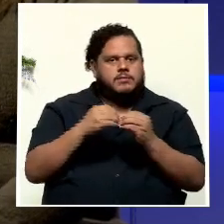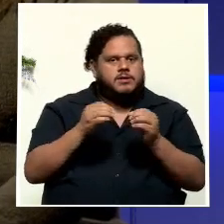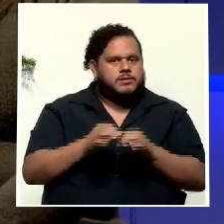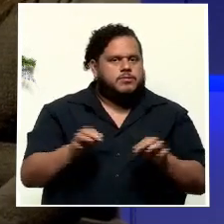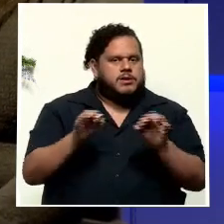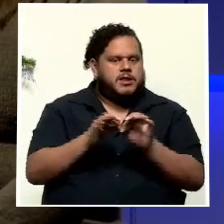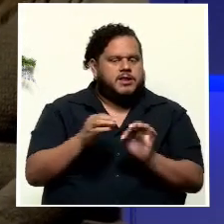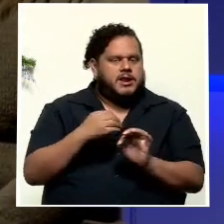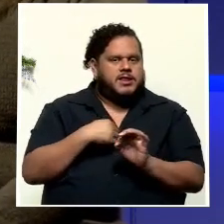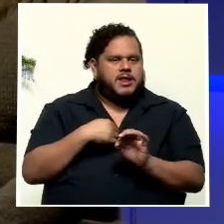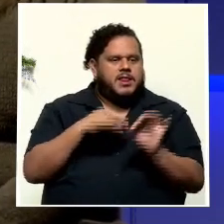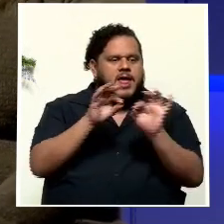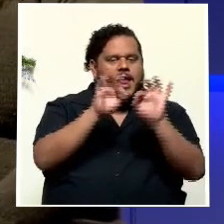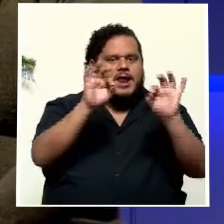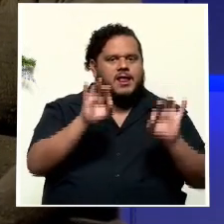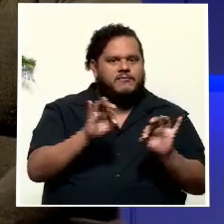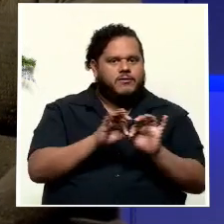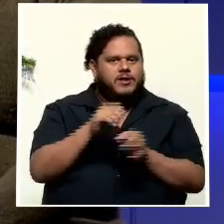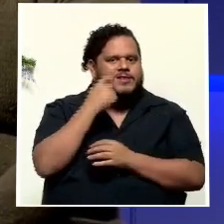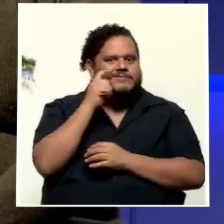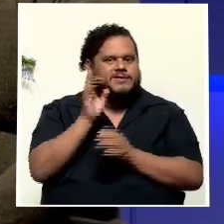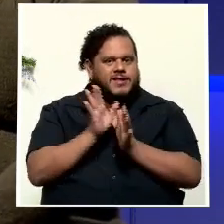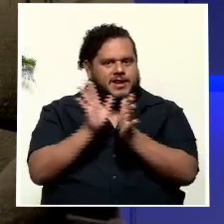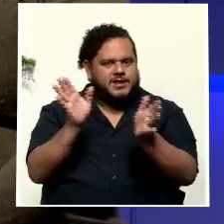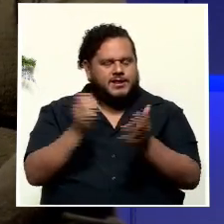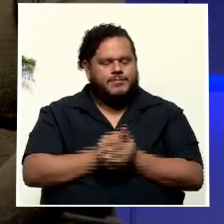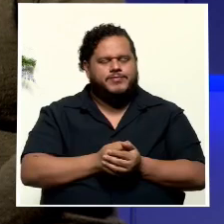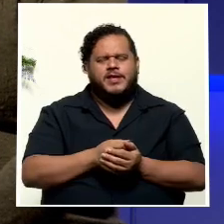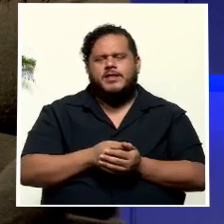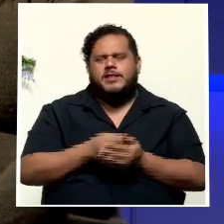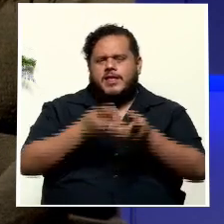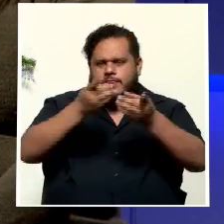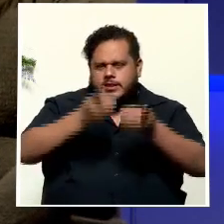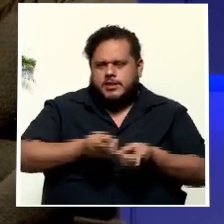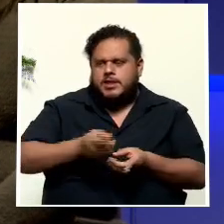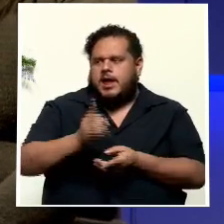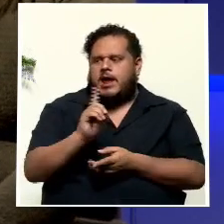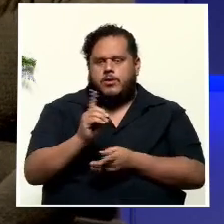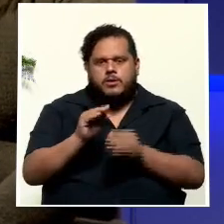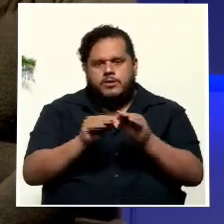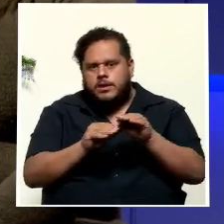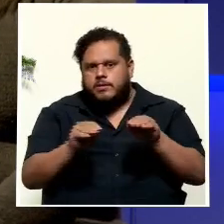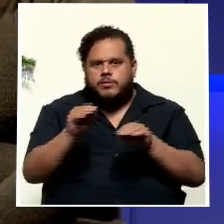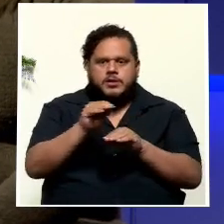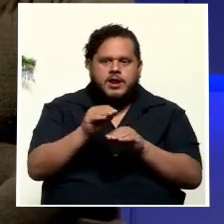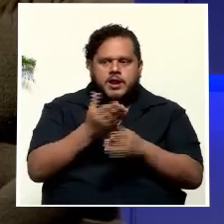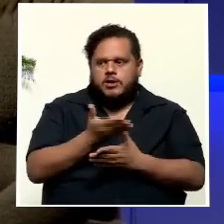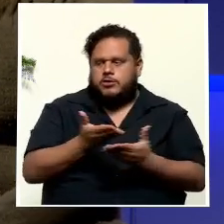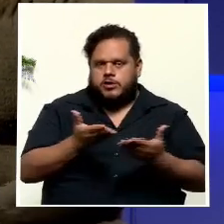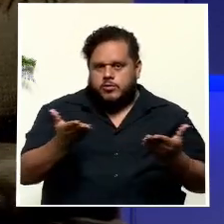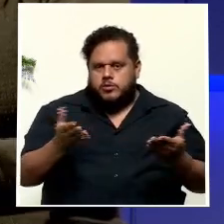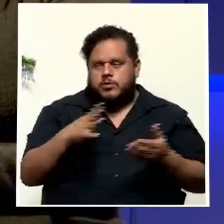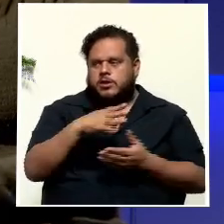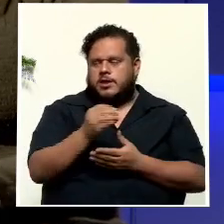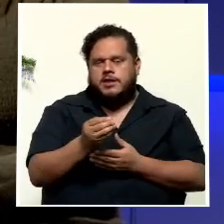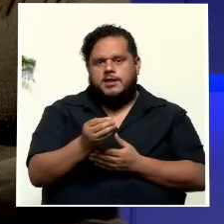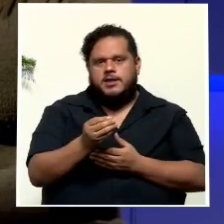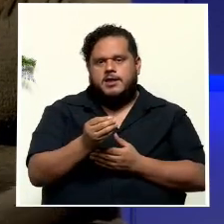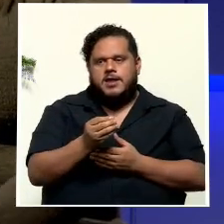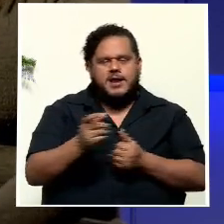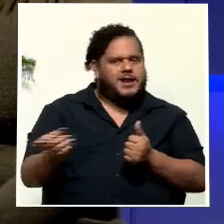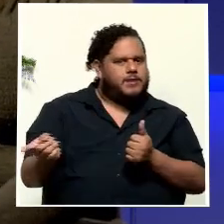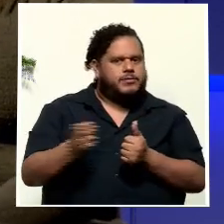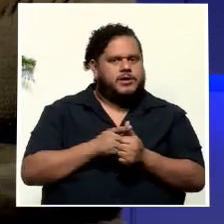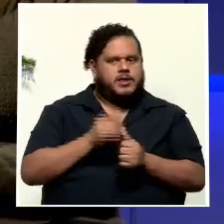la figura del fiscal general, decidir en dónde poner los recursos y la prioridad